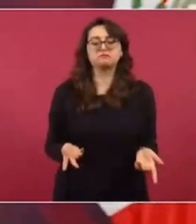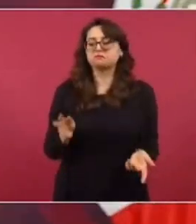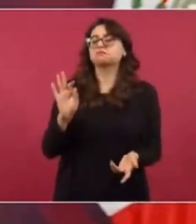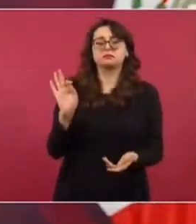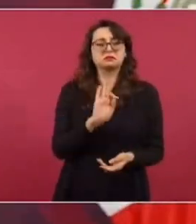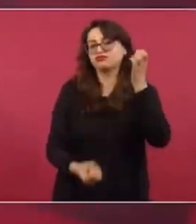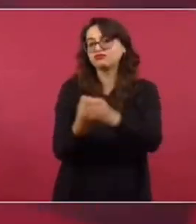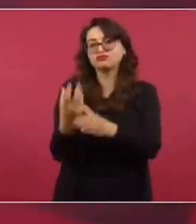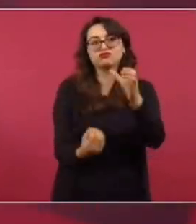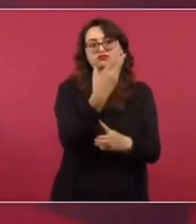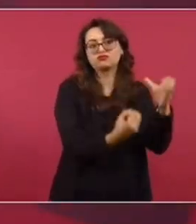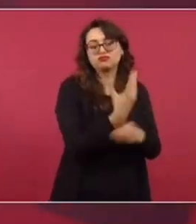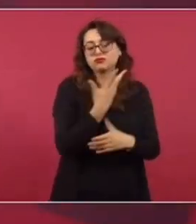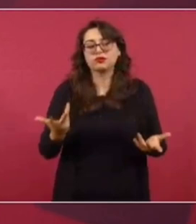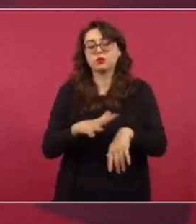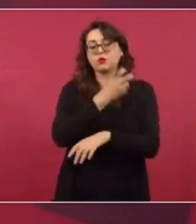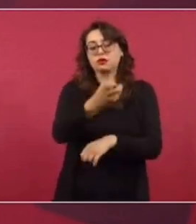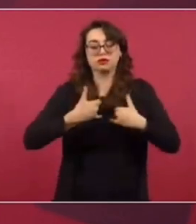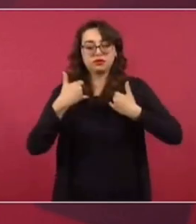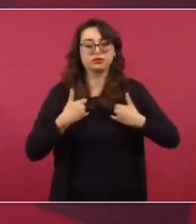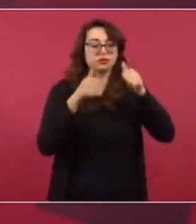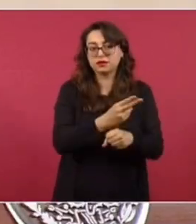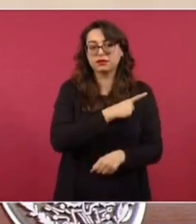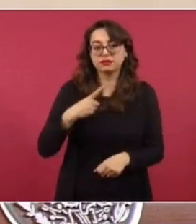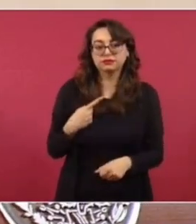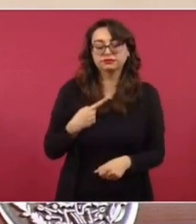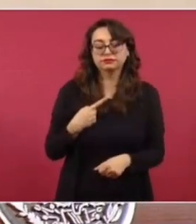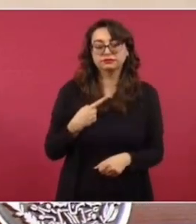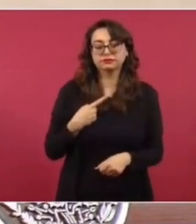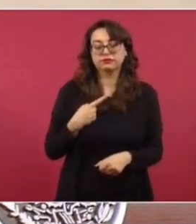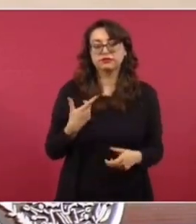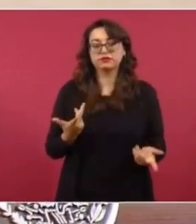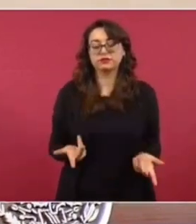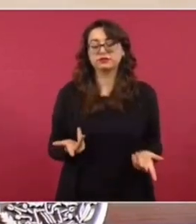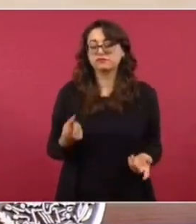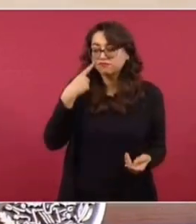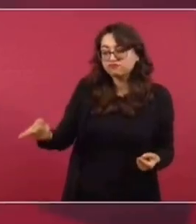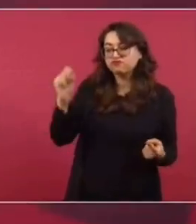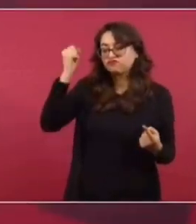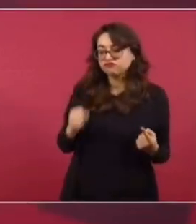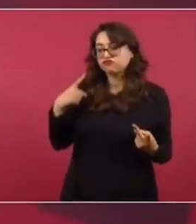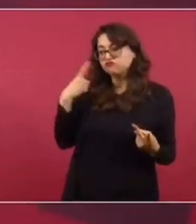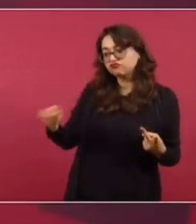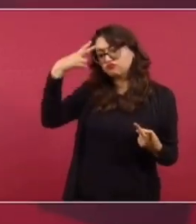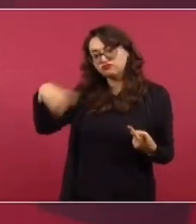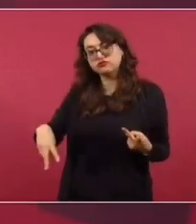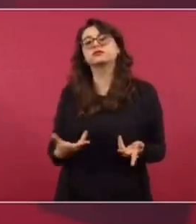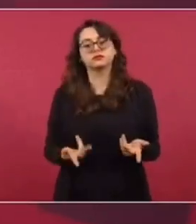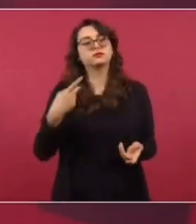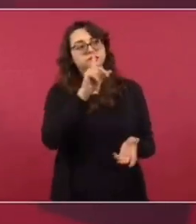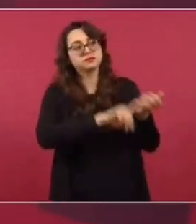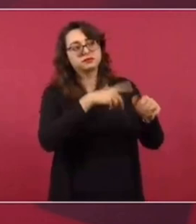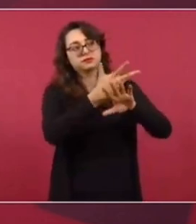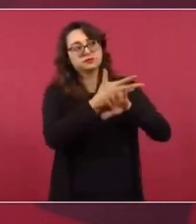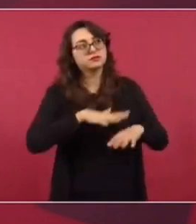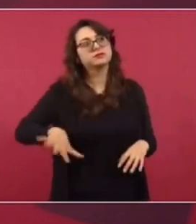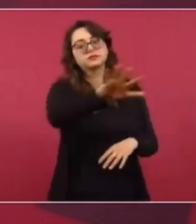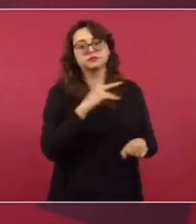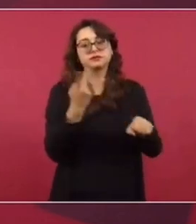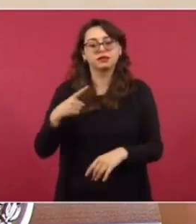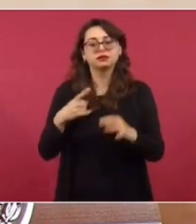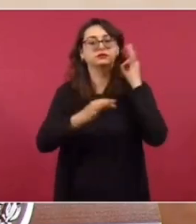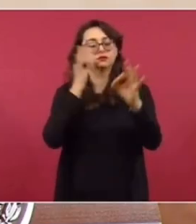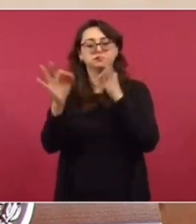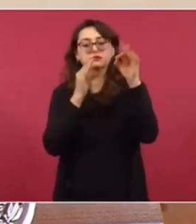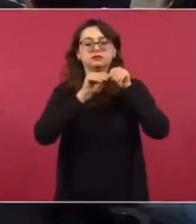Hay que atender las causas, que no hay que estar nada más viendo lo que sucede en Sinaloa o en México, sino también lo que pasa allá, los carteles